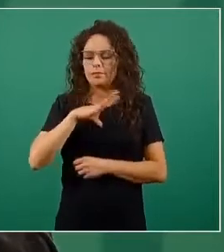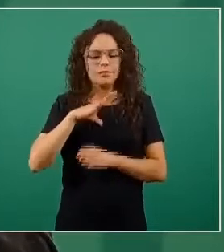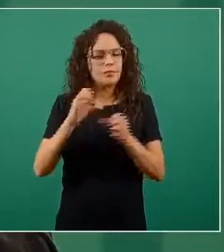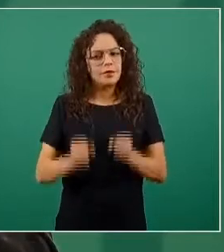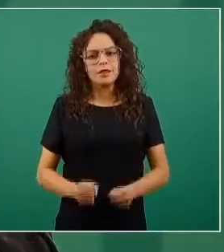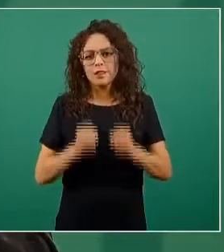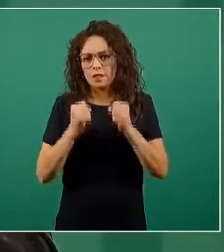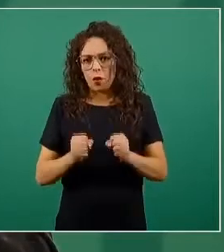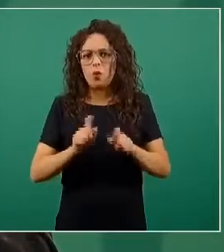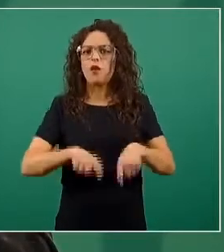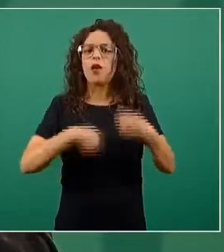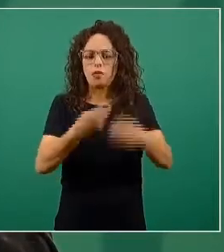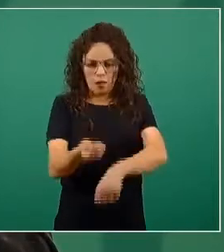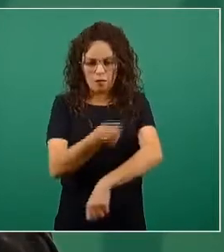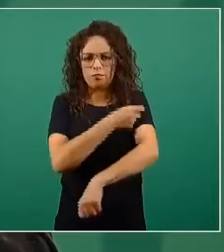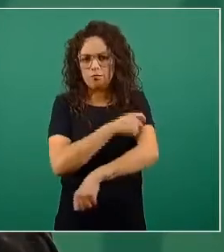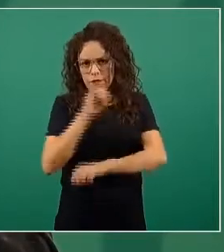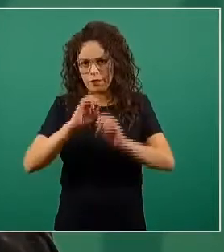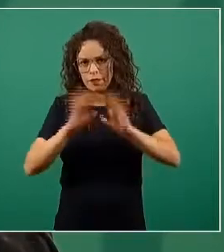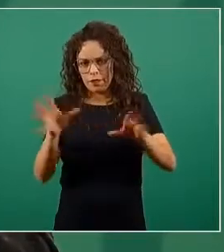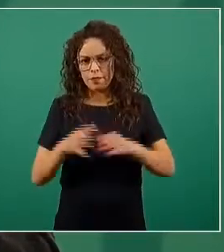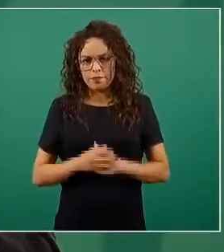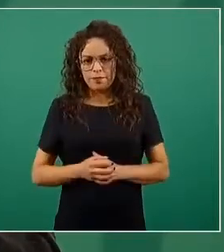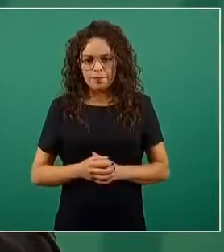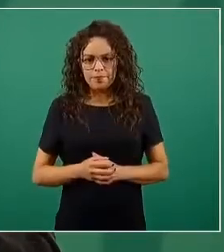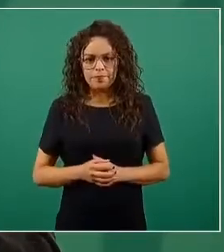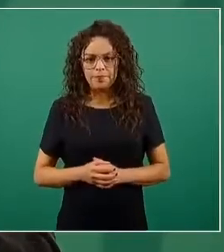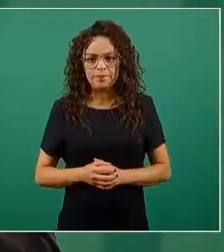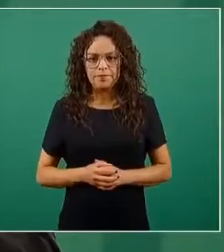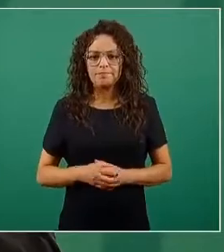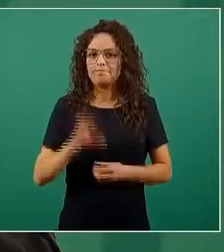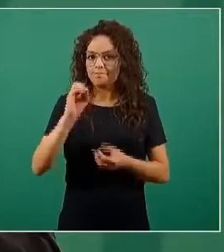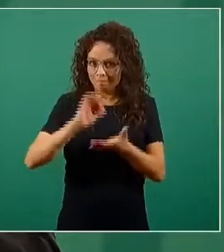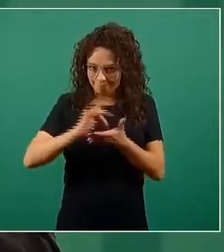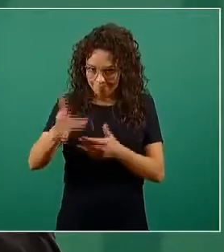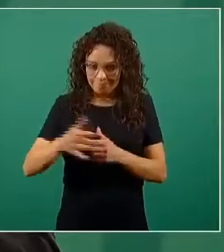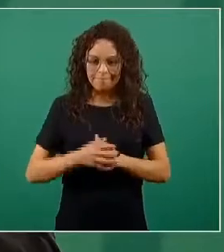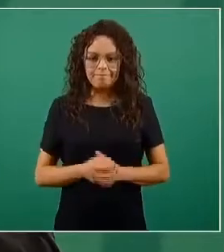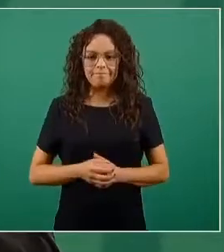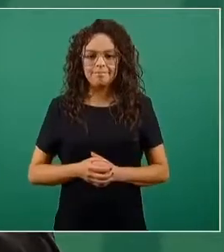contemplados para que formen parte de ello, ¿no? Muchas gracias.